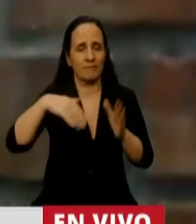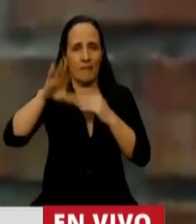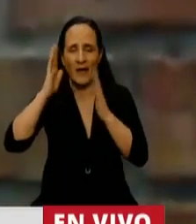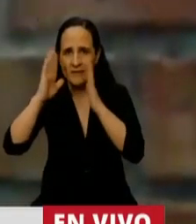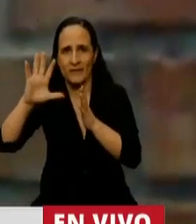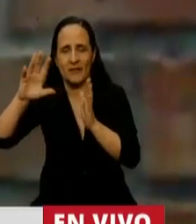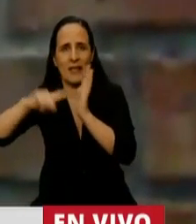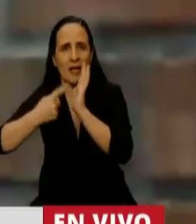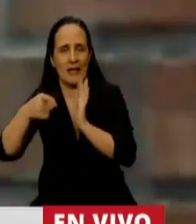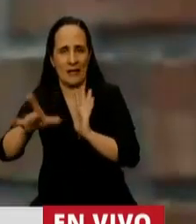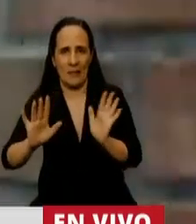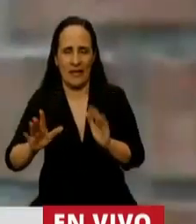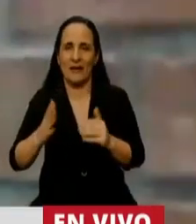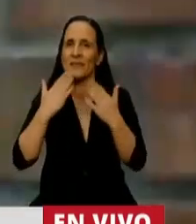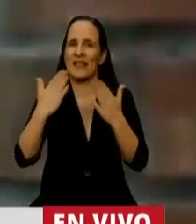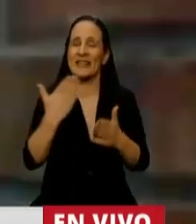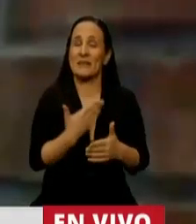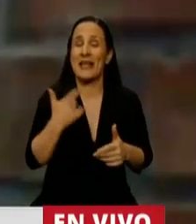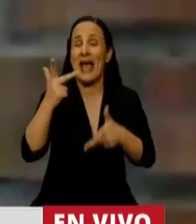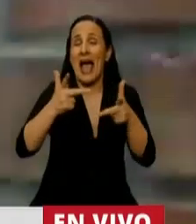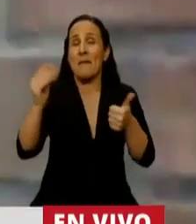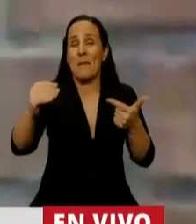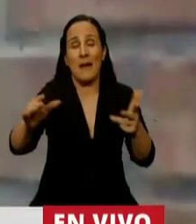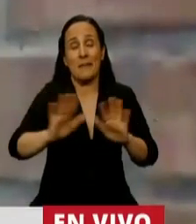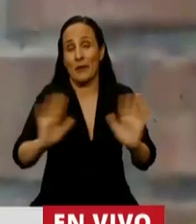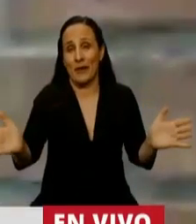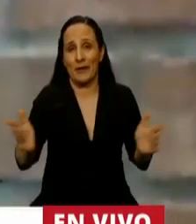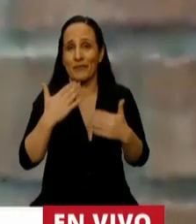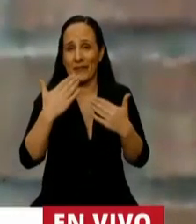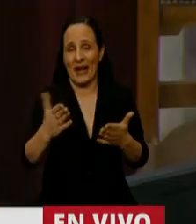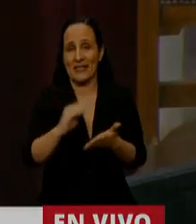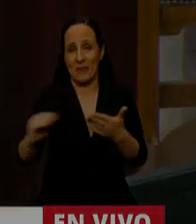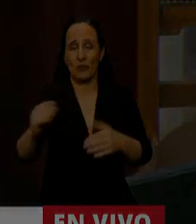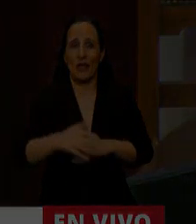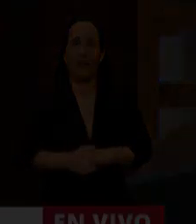señor presidente, no había más, pero bueno. Gracias, diputado Cacho Bárbaro.